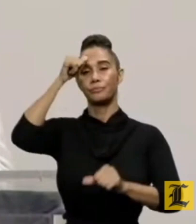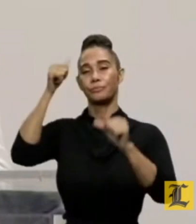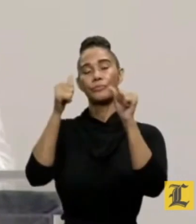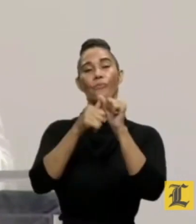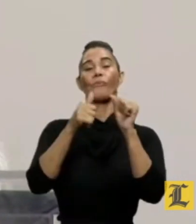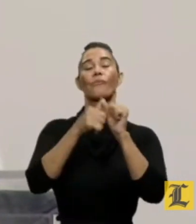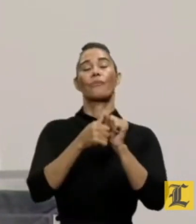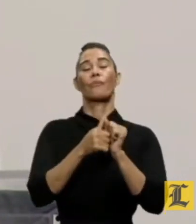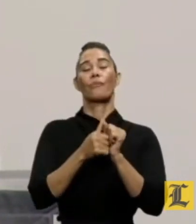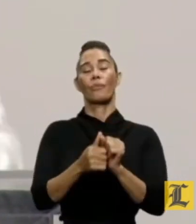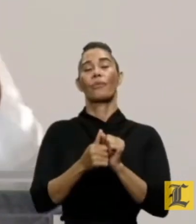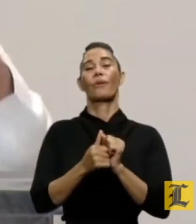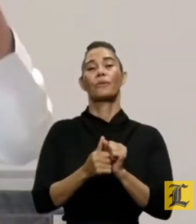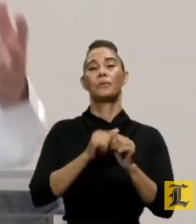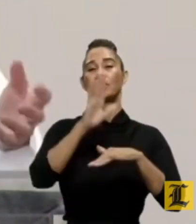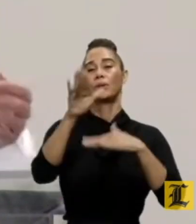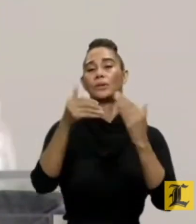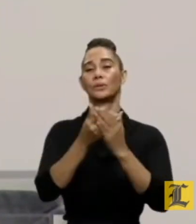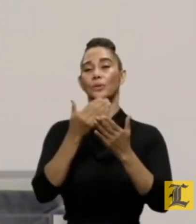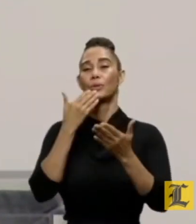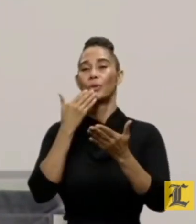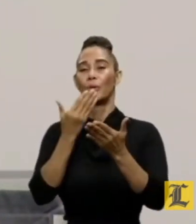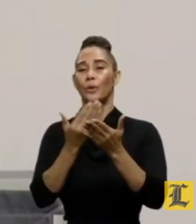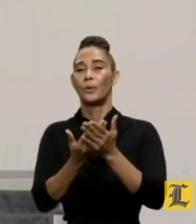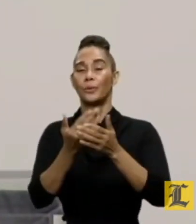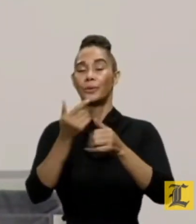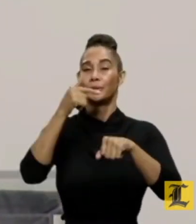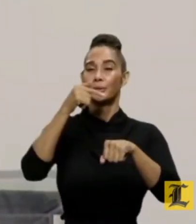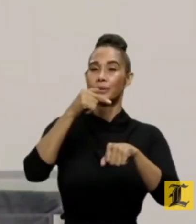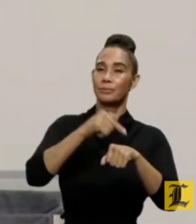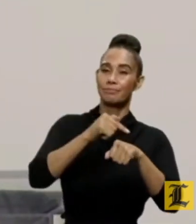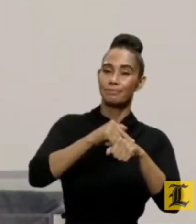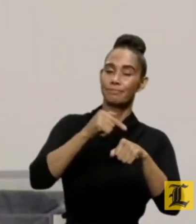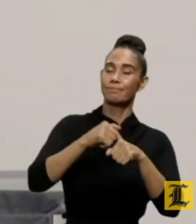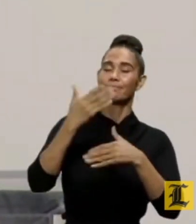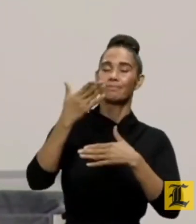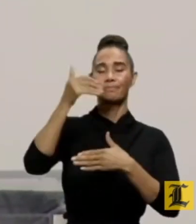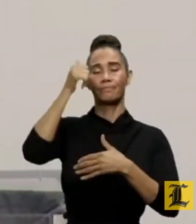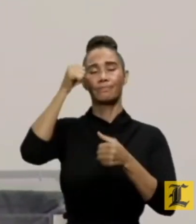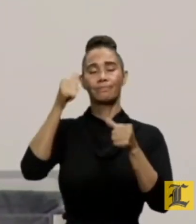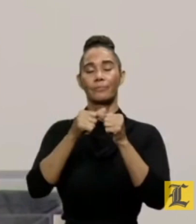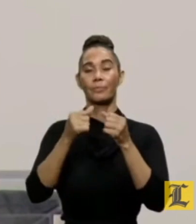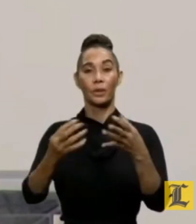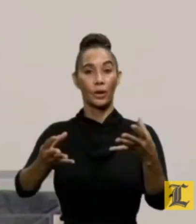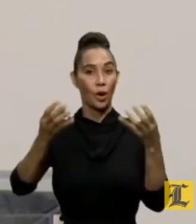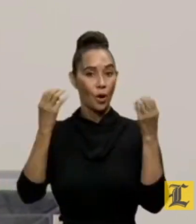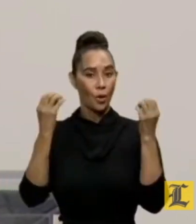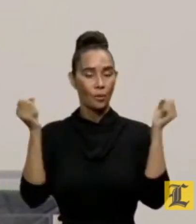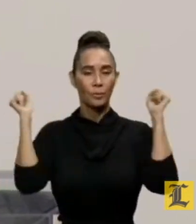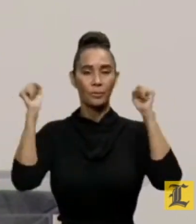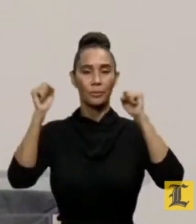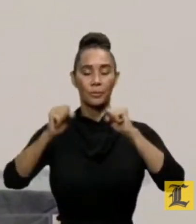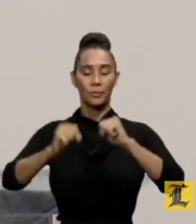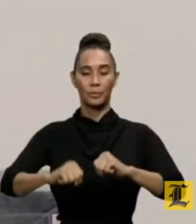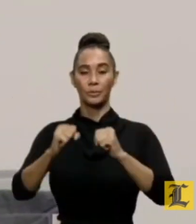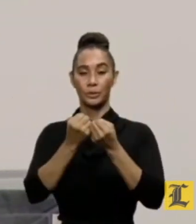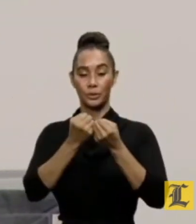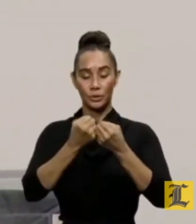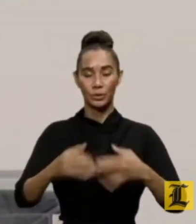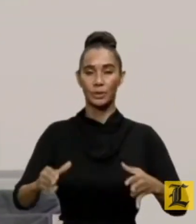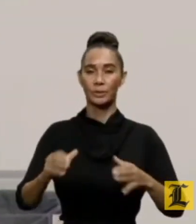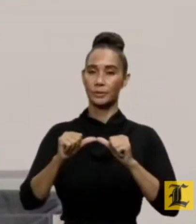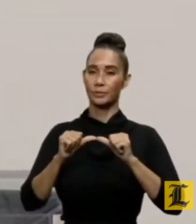recordarnos de los buenos tiempos, del cómo hemos sobrevivido y cómo